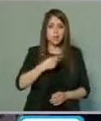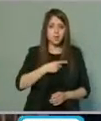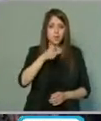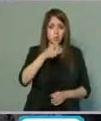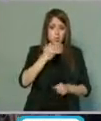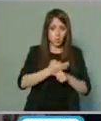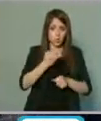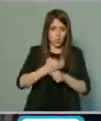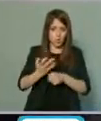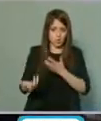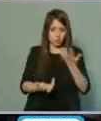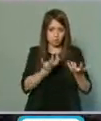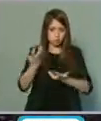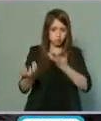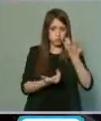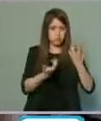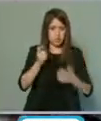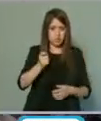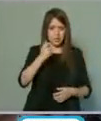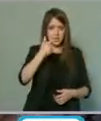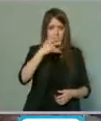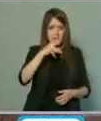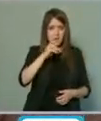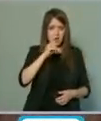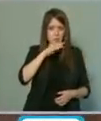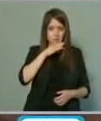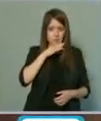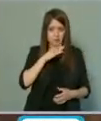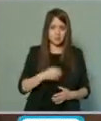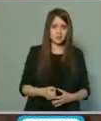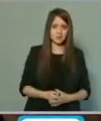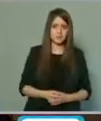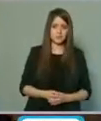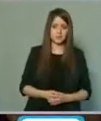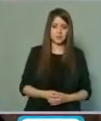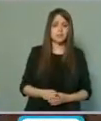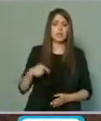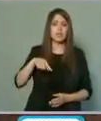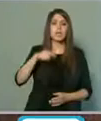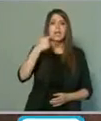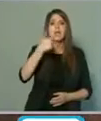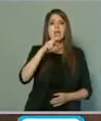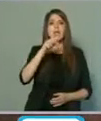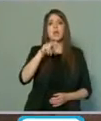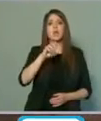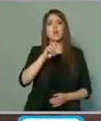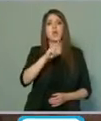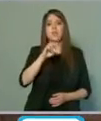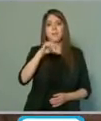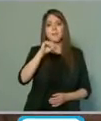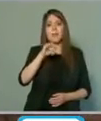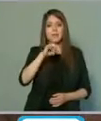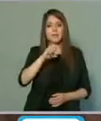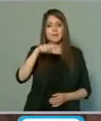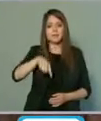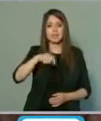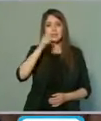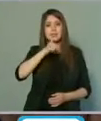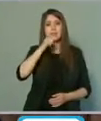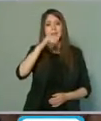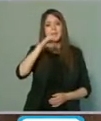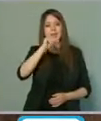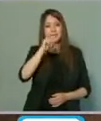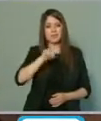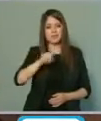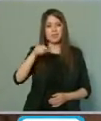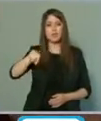aquí hirviendo el grano del maíz? Pues bueno, este grano de maíz es el más tradicional aquí en Tulyehualco, que es